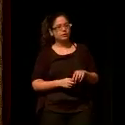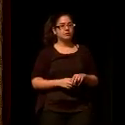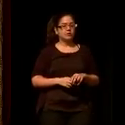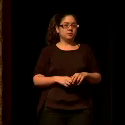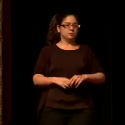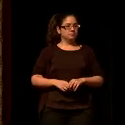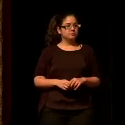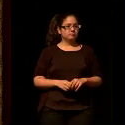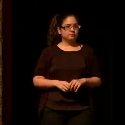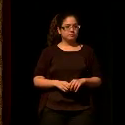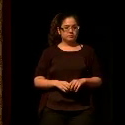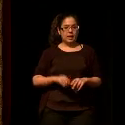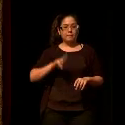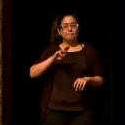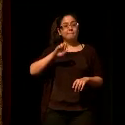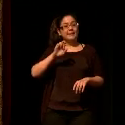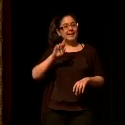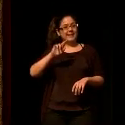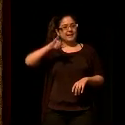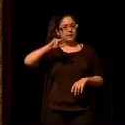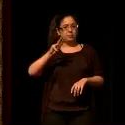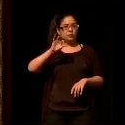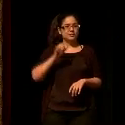gran charco que es películas en concierto